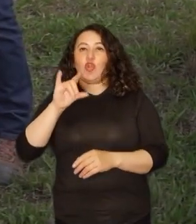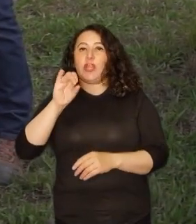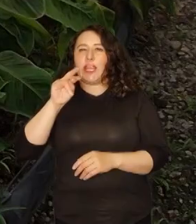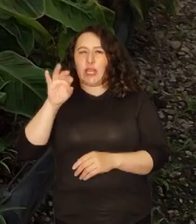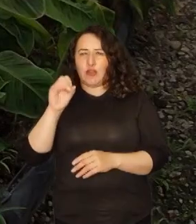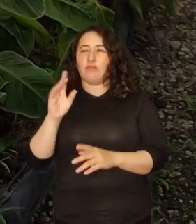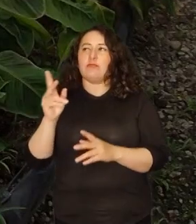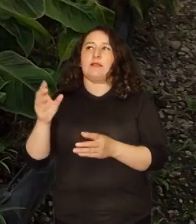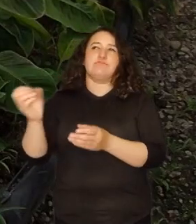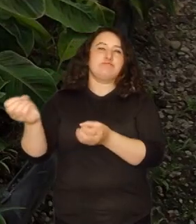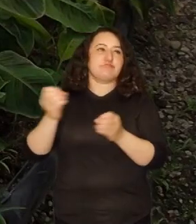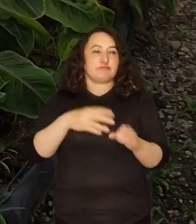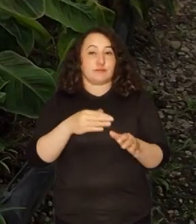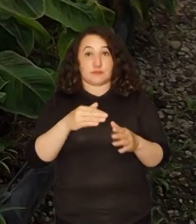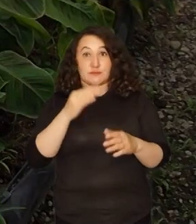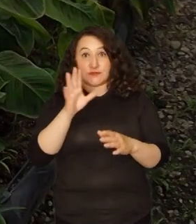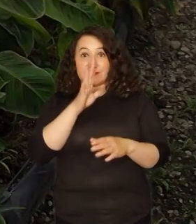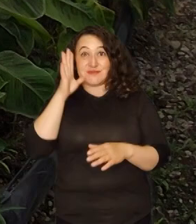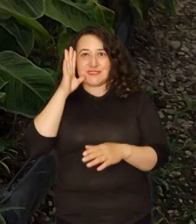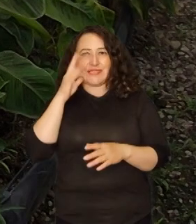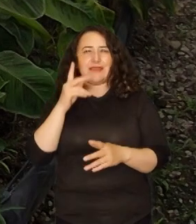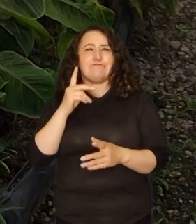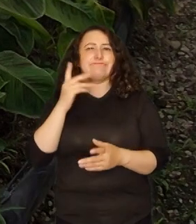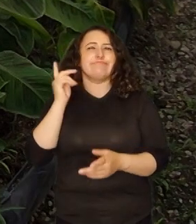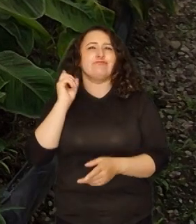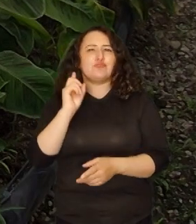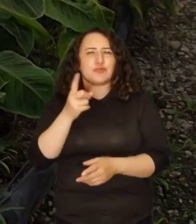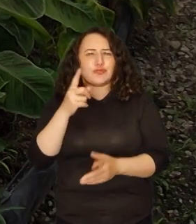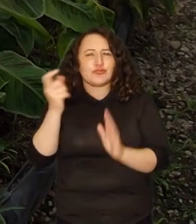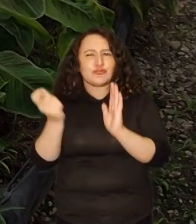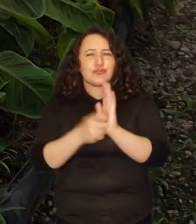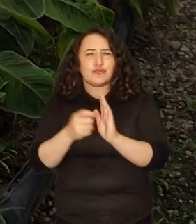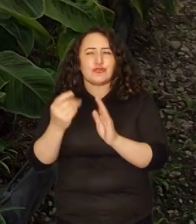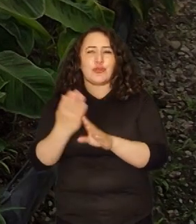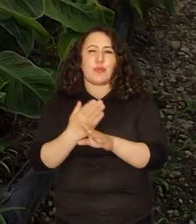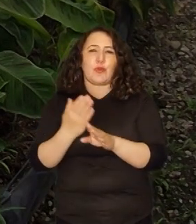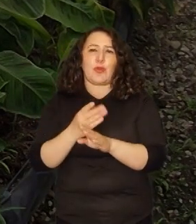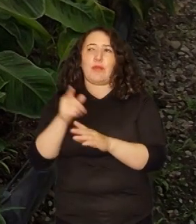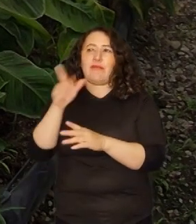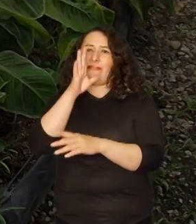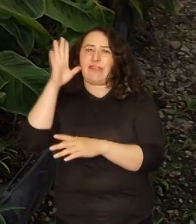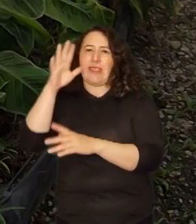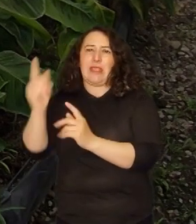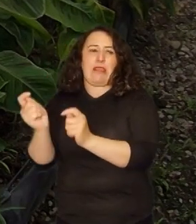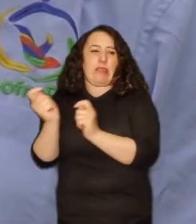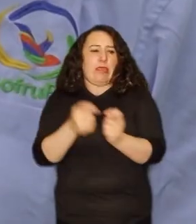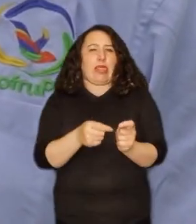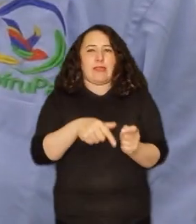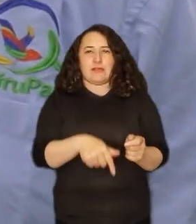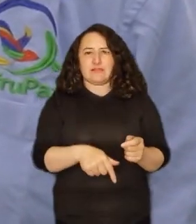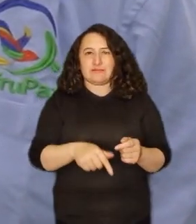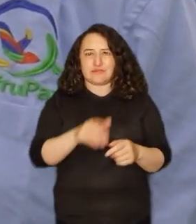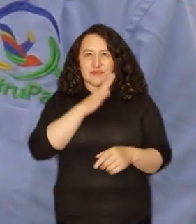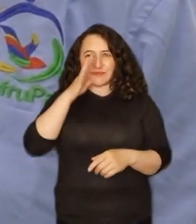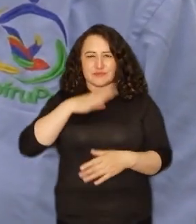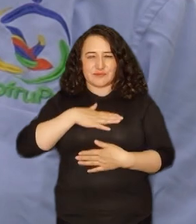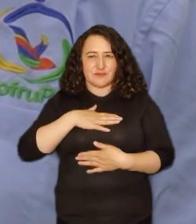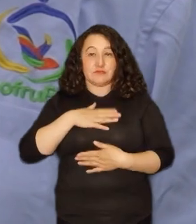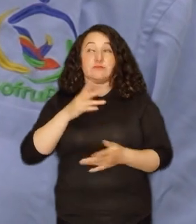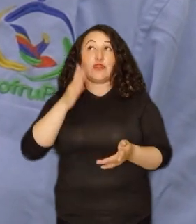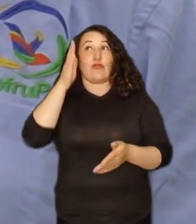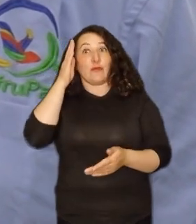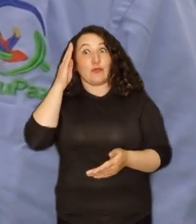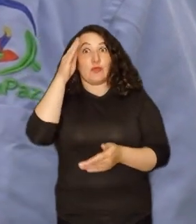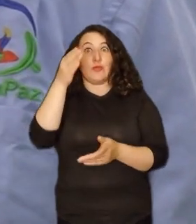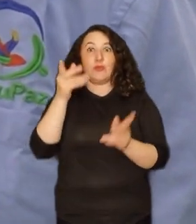colino, me lo llevo a mi finca, entonces eso lo que estamos haciendo es transmitiendo ese problema o los problemas que tiene aquella finca y también estamos garantizando